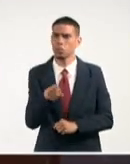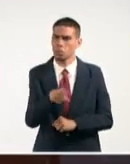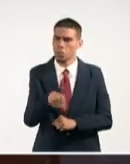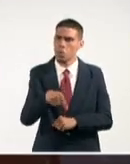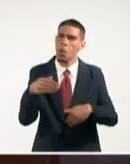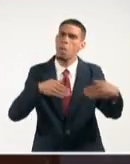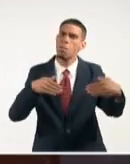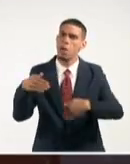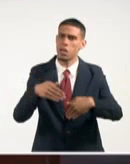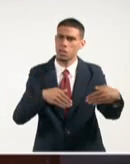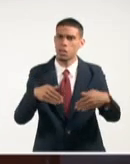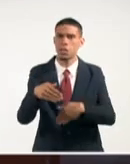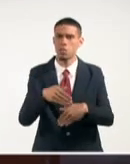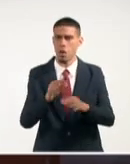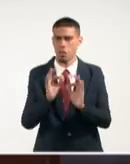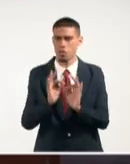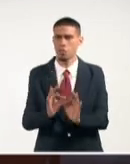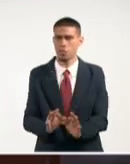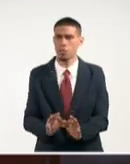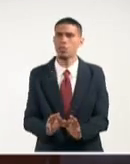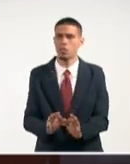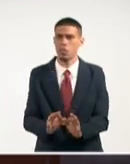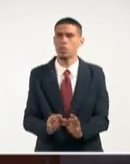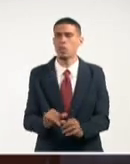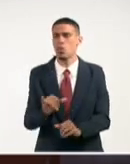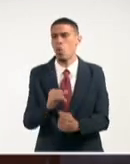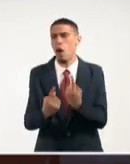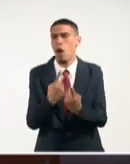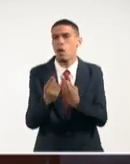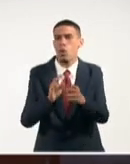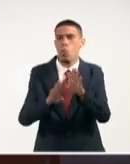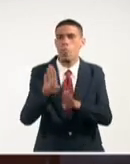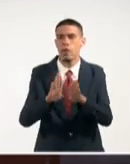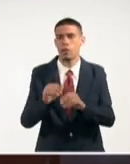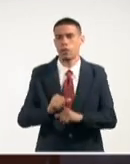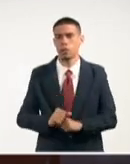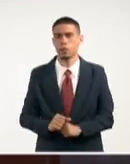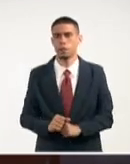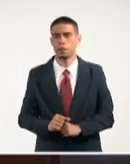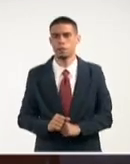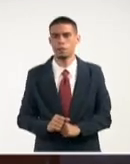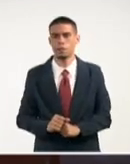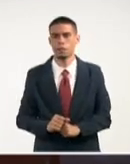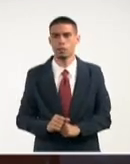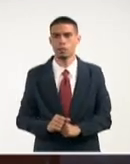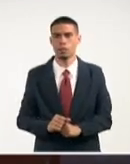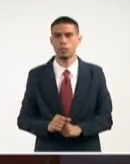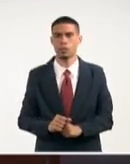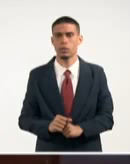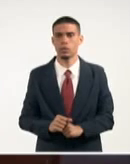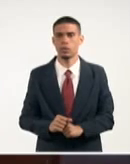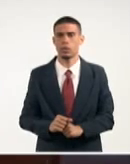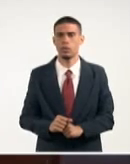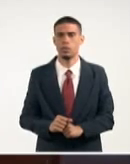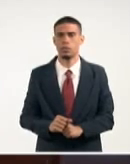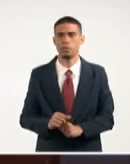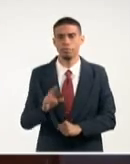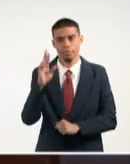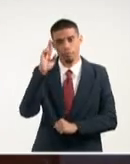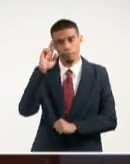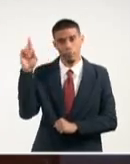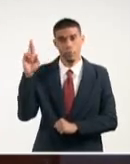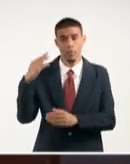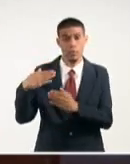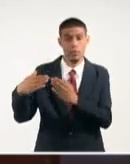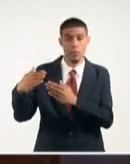participarán decididamente. Si ayer, de las armas victoriosas del ejército